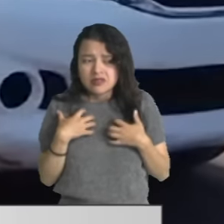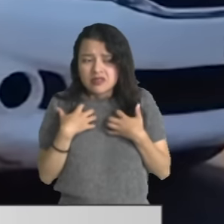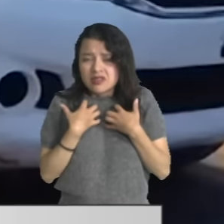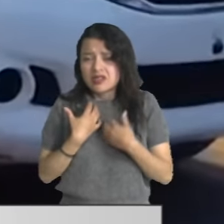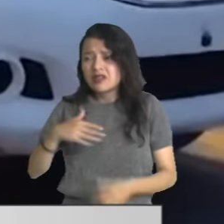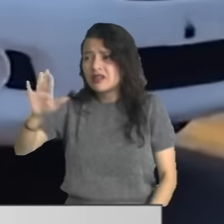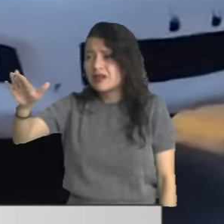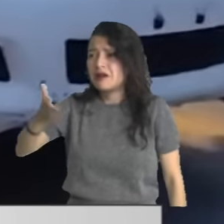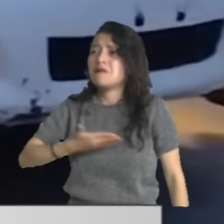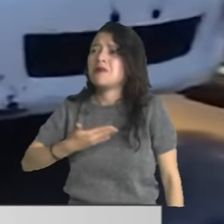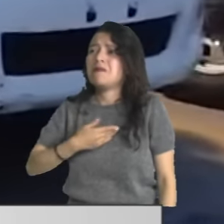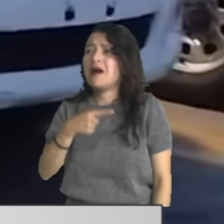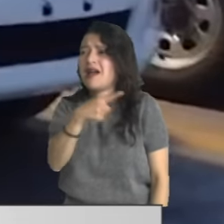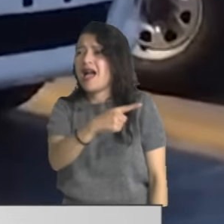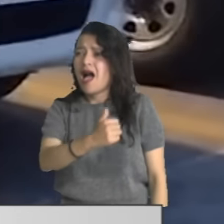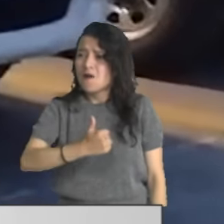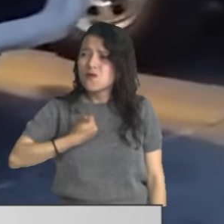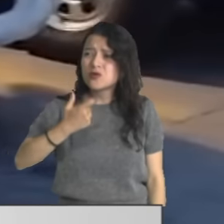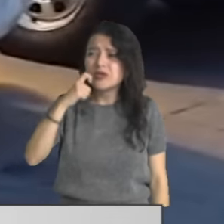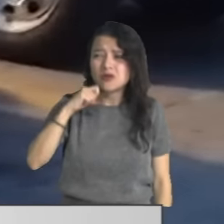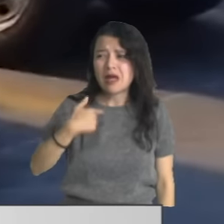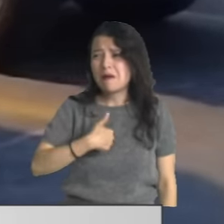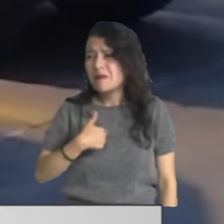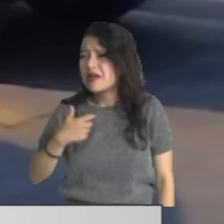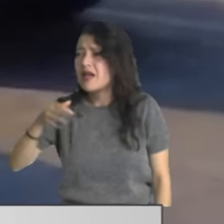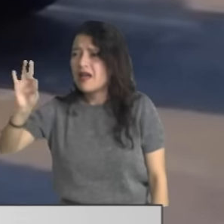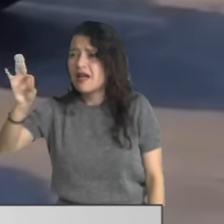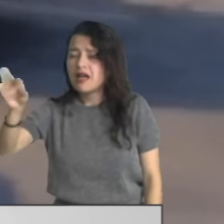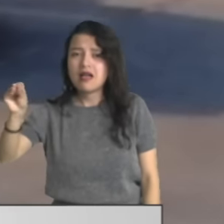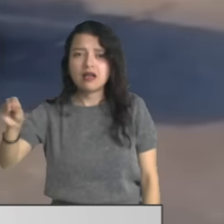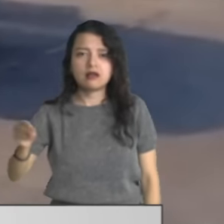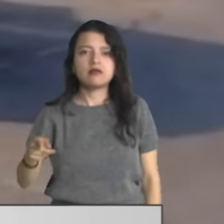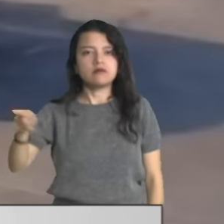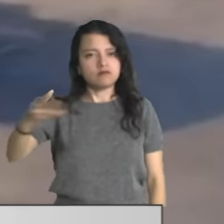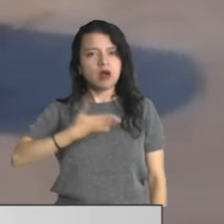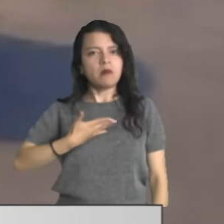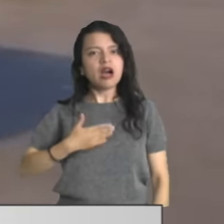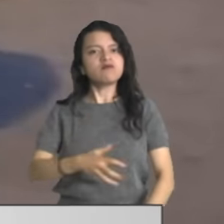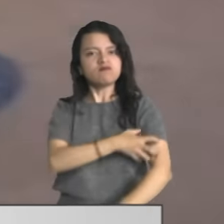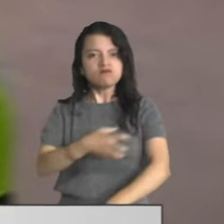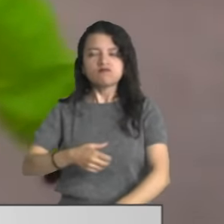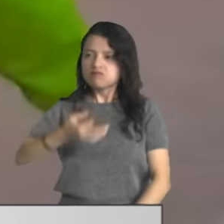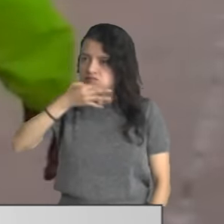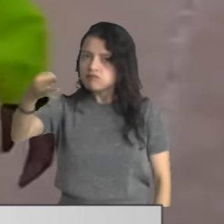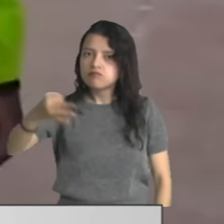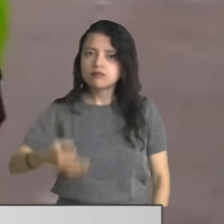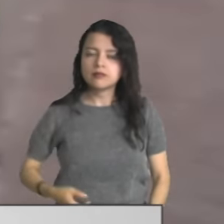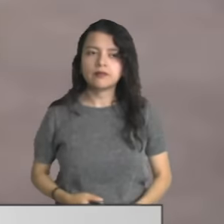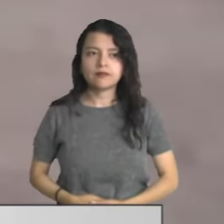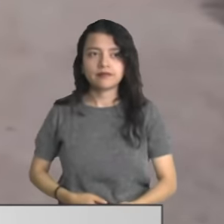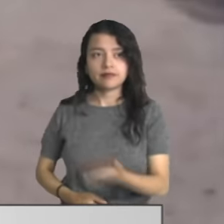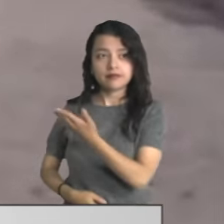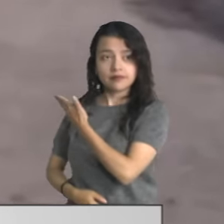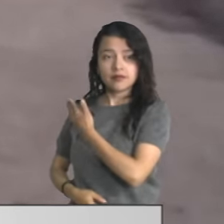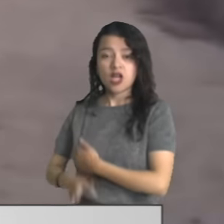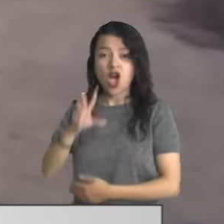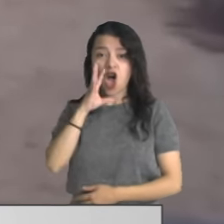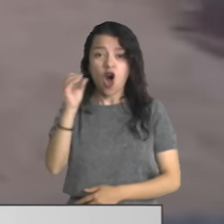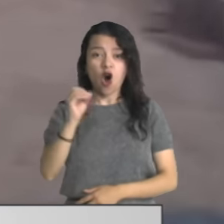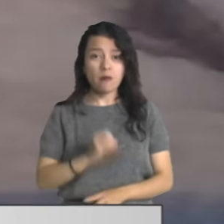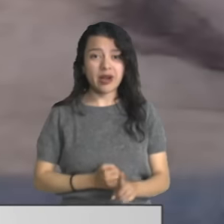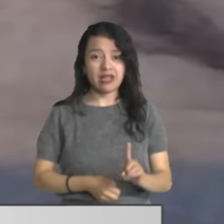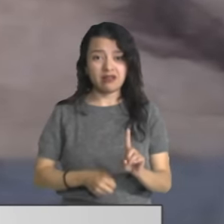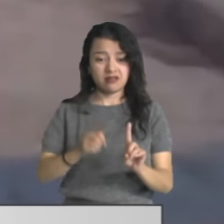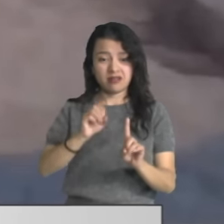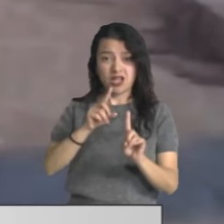identificado como Roberto Carlos Villazón Ardila, de 46 años de edad, quien, según las autoridades, aprovechando la cercanía y parentesco con la menor de 12